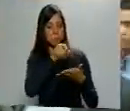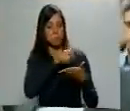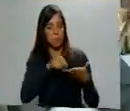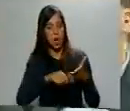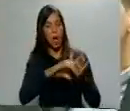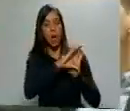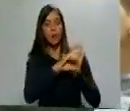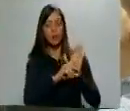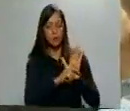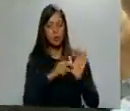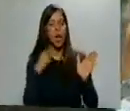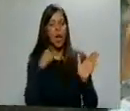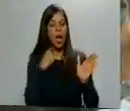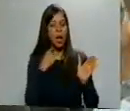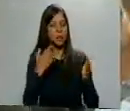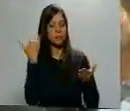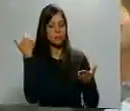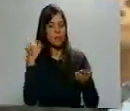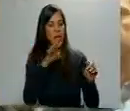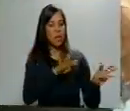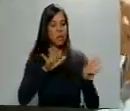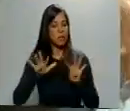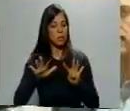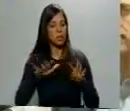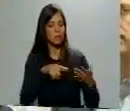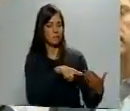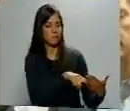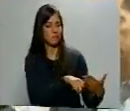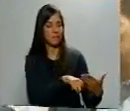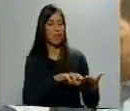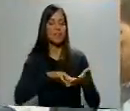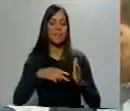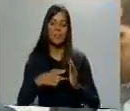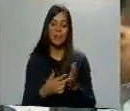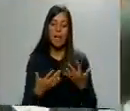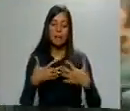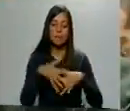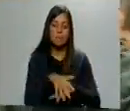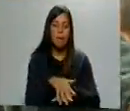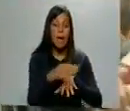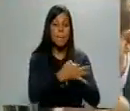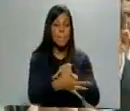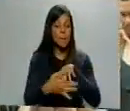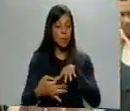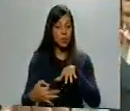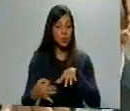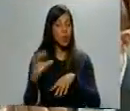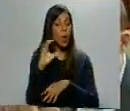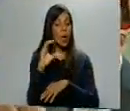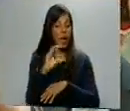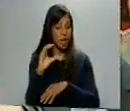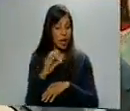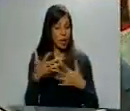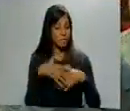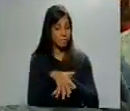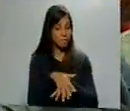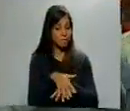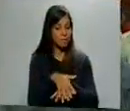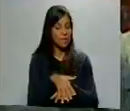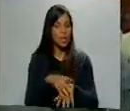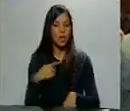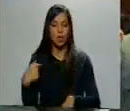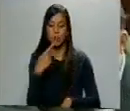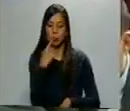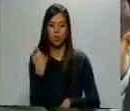en ese momento histórico, precisamente buscar la integralidad de los municipios que integran eso que nos denominamos los caraqueños